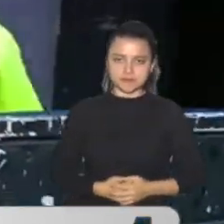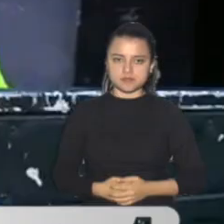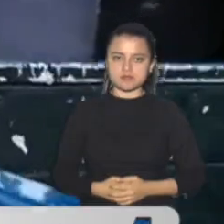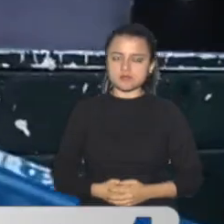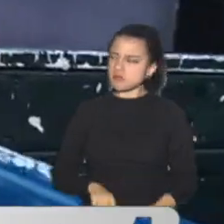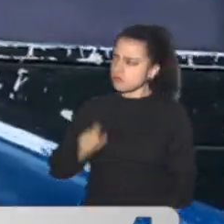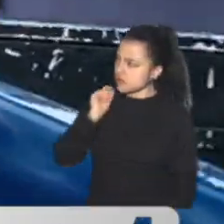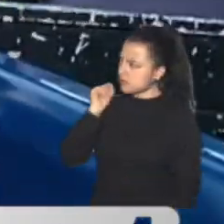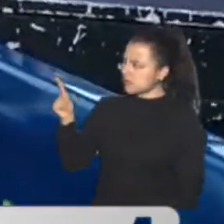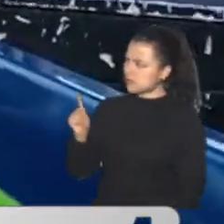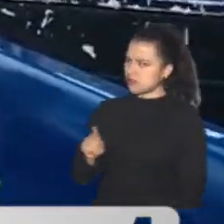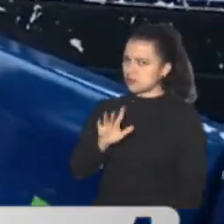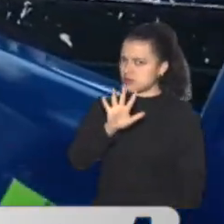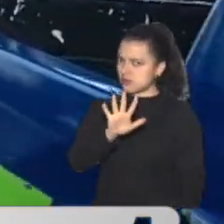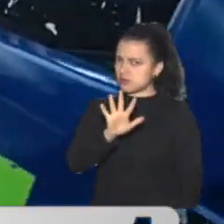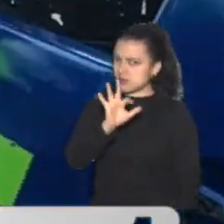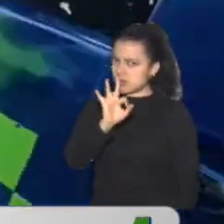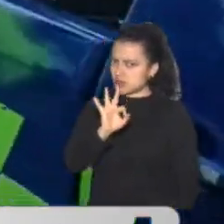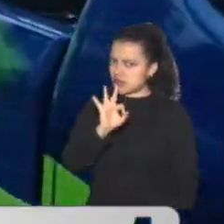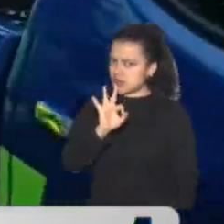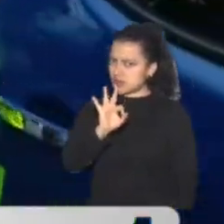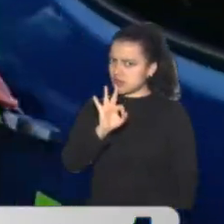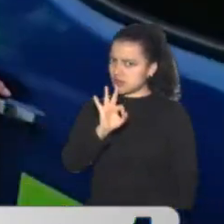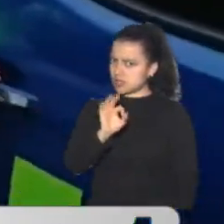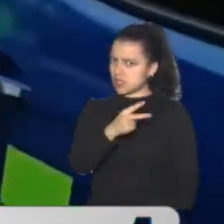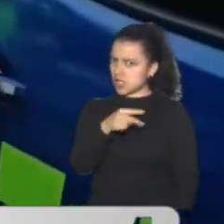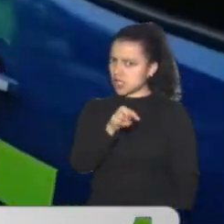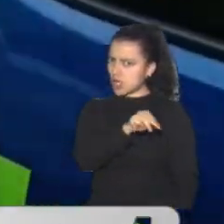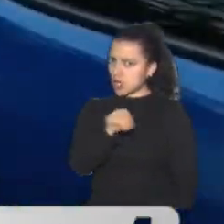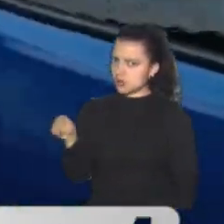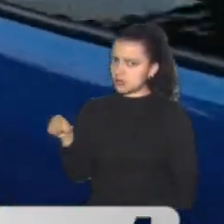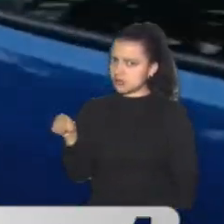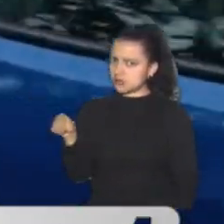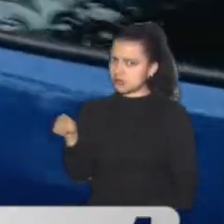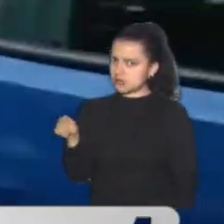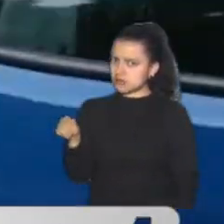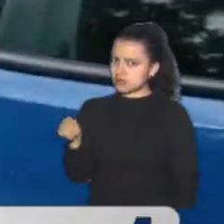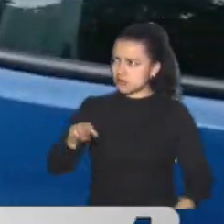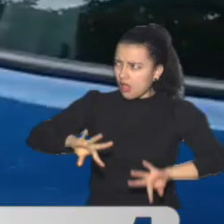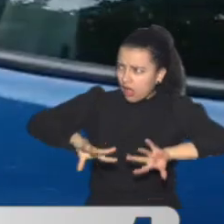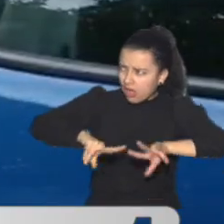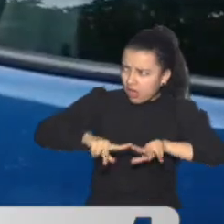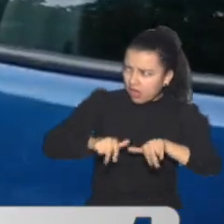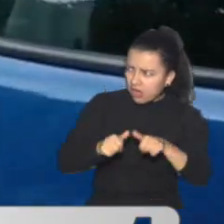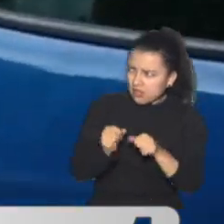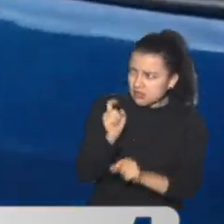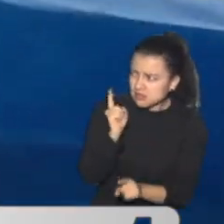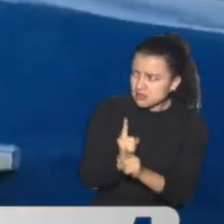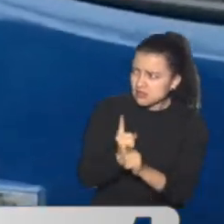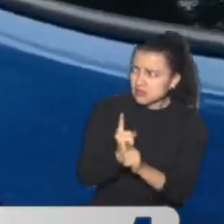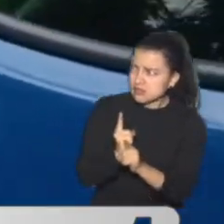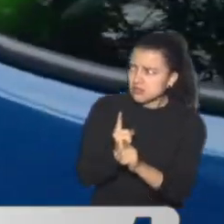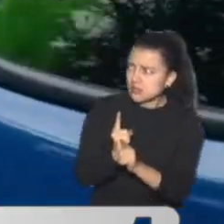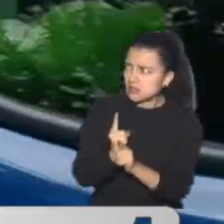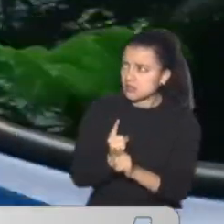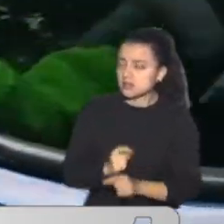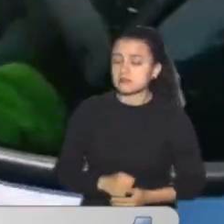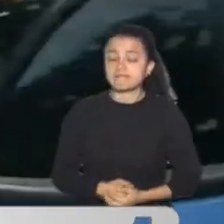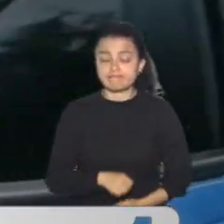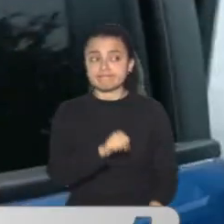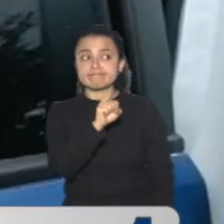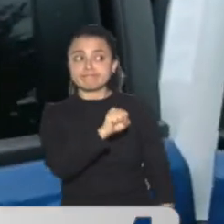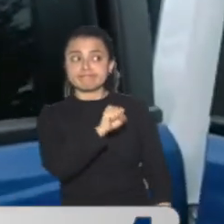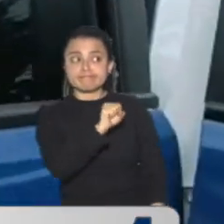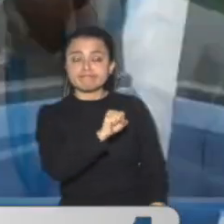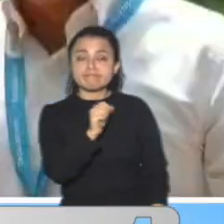que son cerca de 53 kilómetros los que se han robado en casi dos años de operación de empresa aire en el departamento así es han